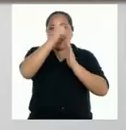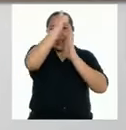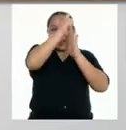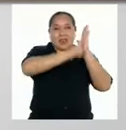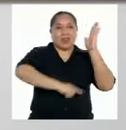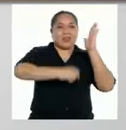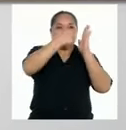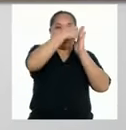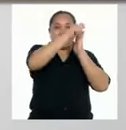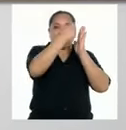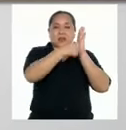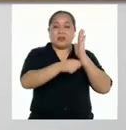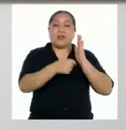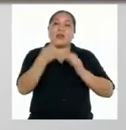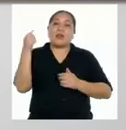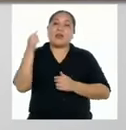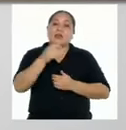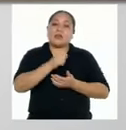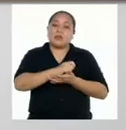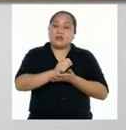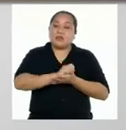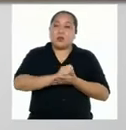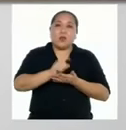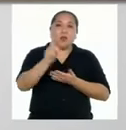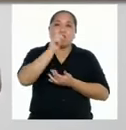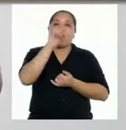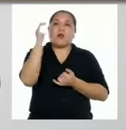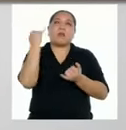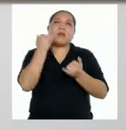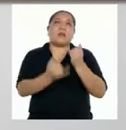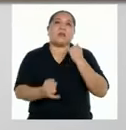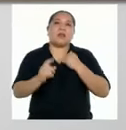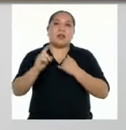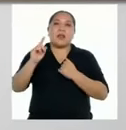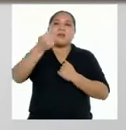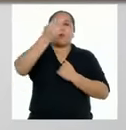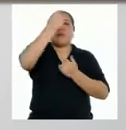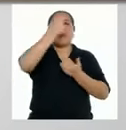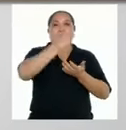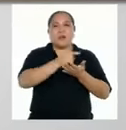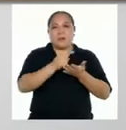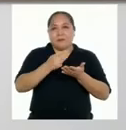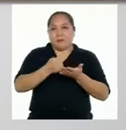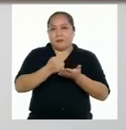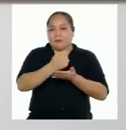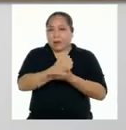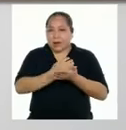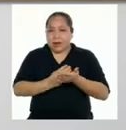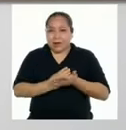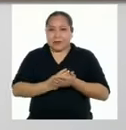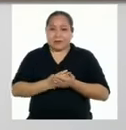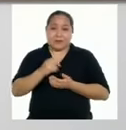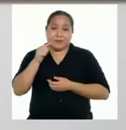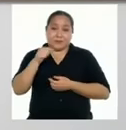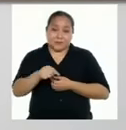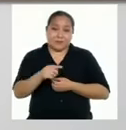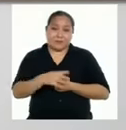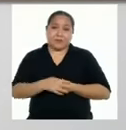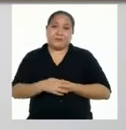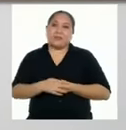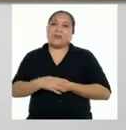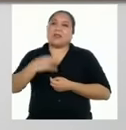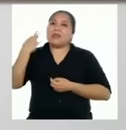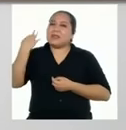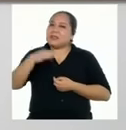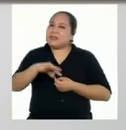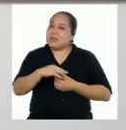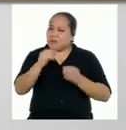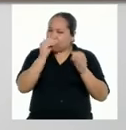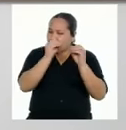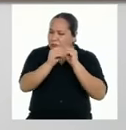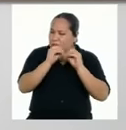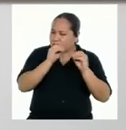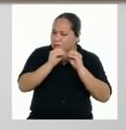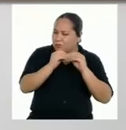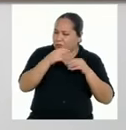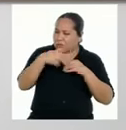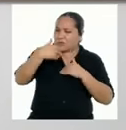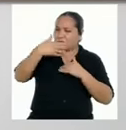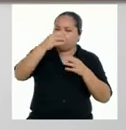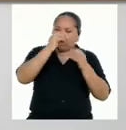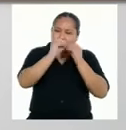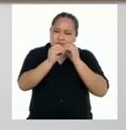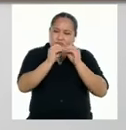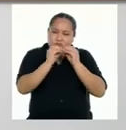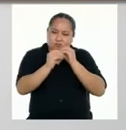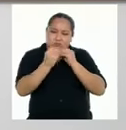un texto no necesariamente queda terminado en la primera versión. Por el contrario, siempre hay aspectos que